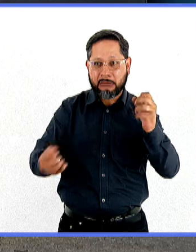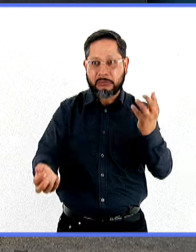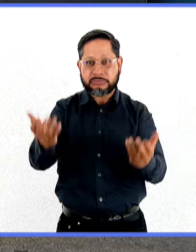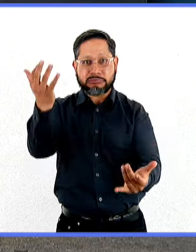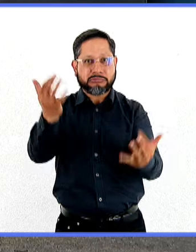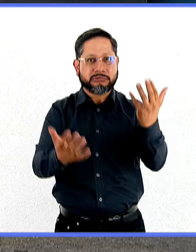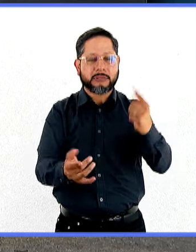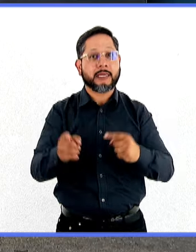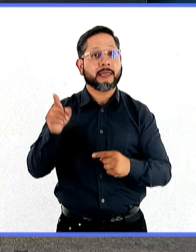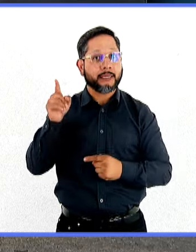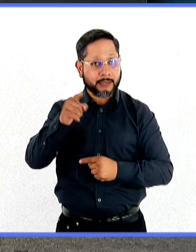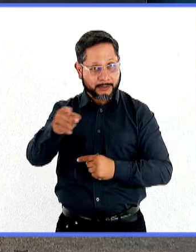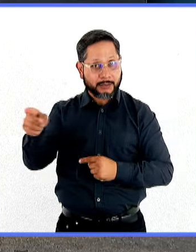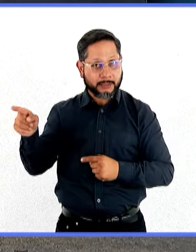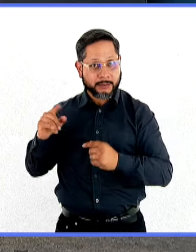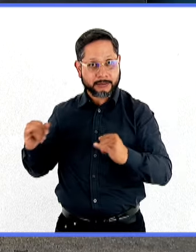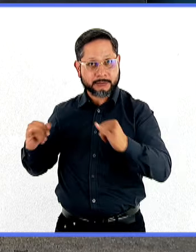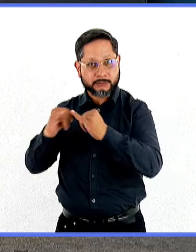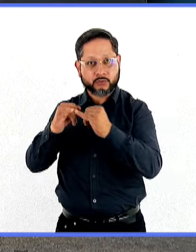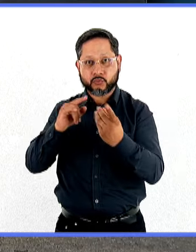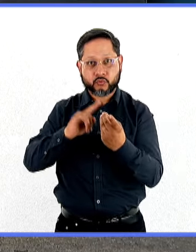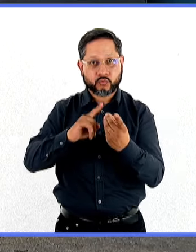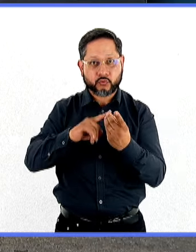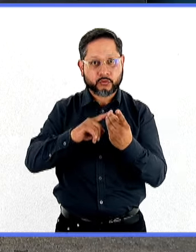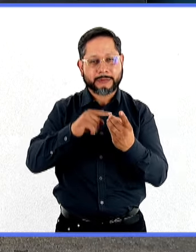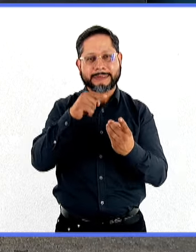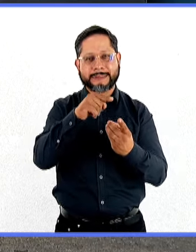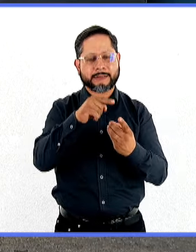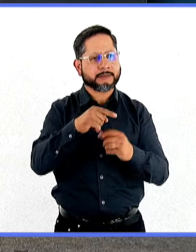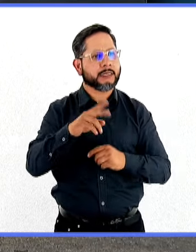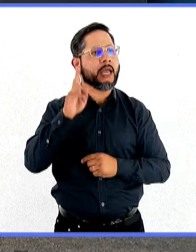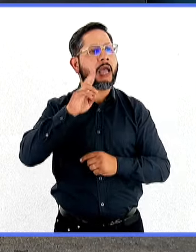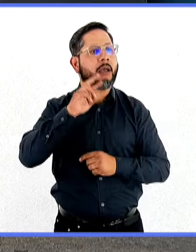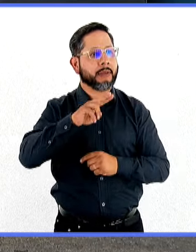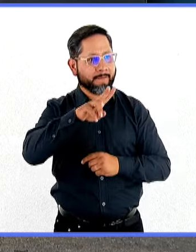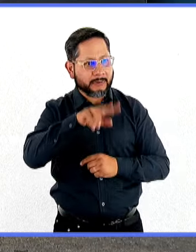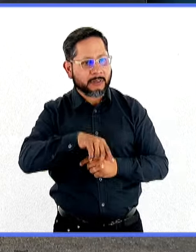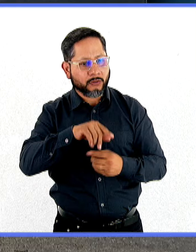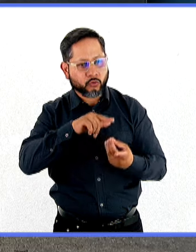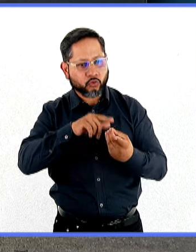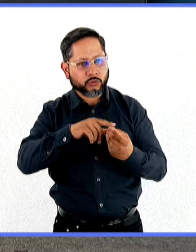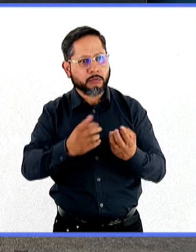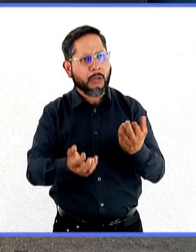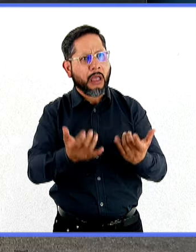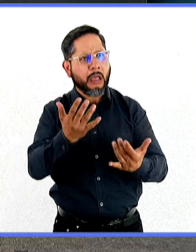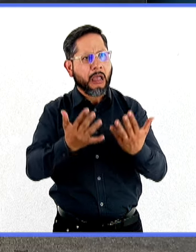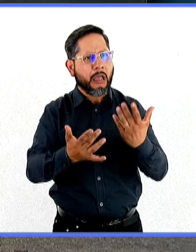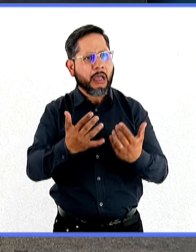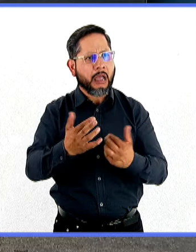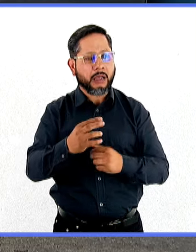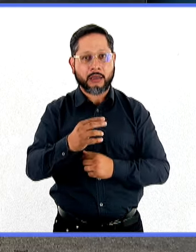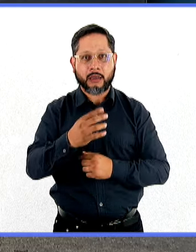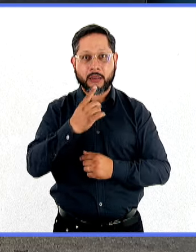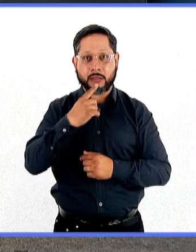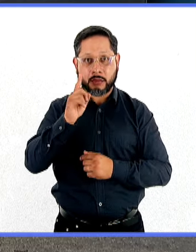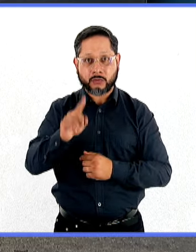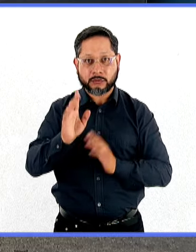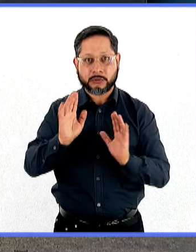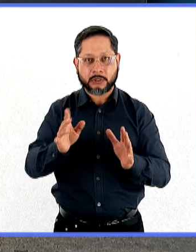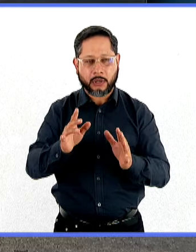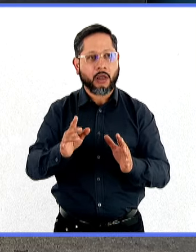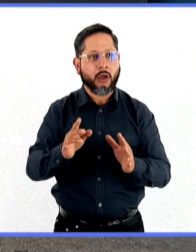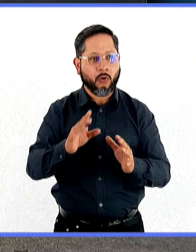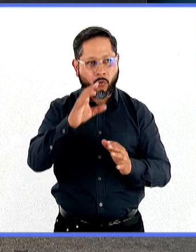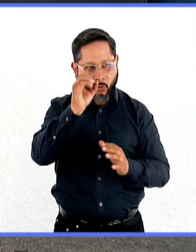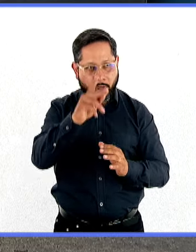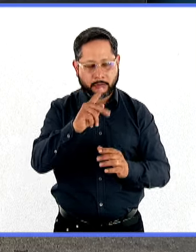pueden verificar con la presencia de eh los puntos de calor que se están observando en el visualizador Entonces es una